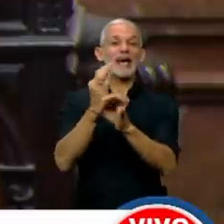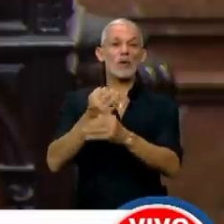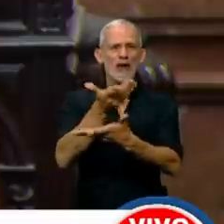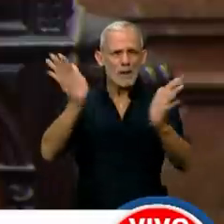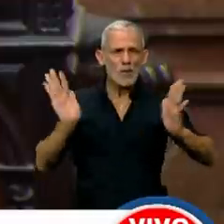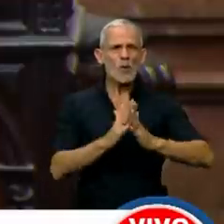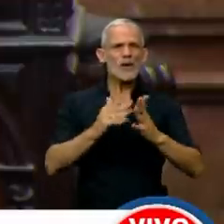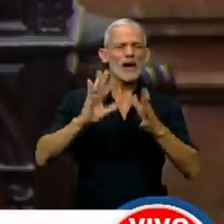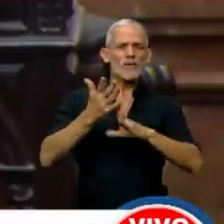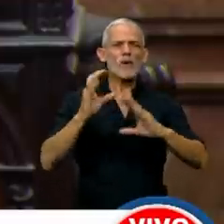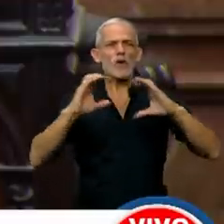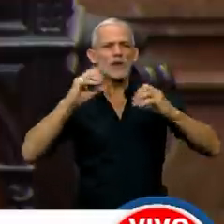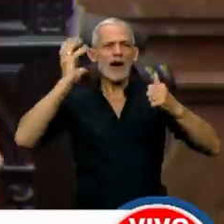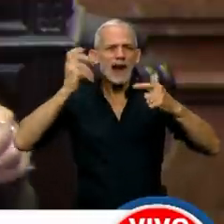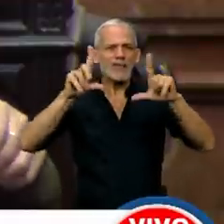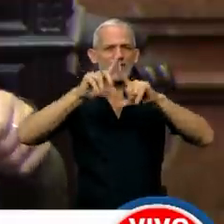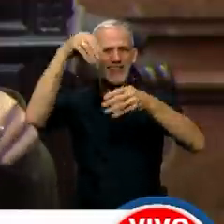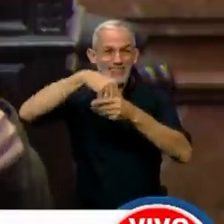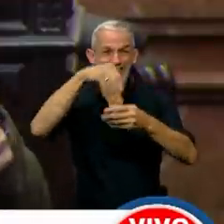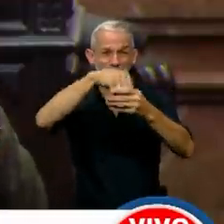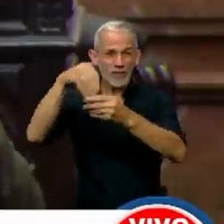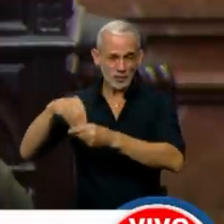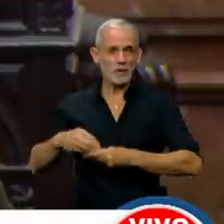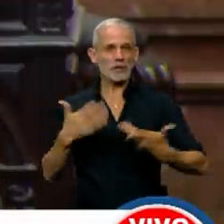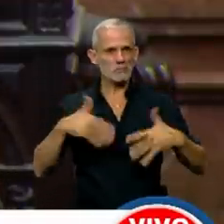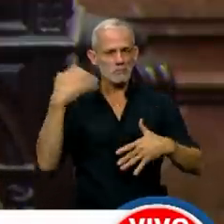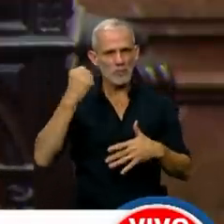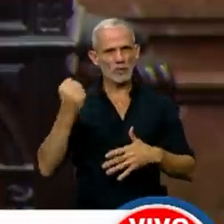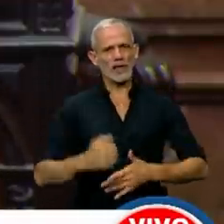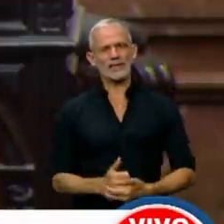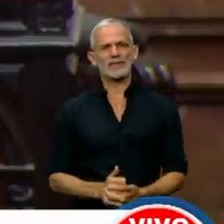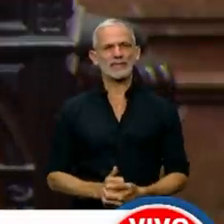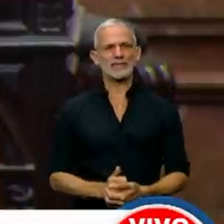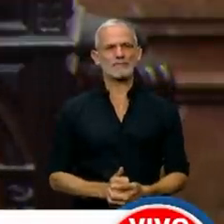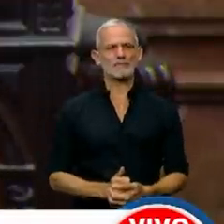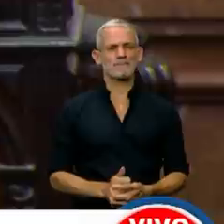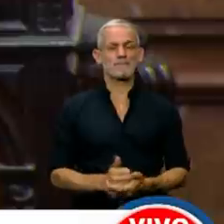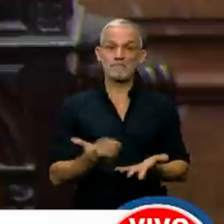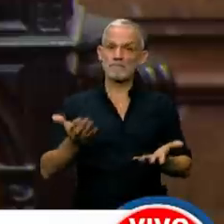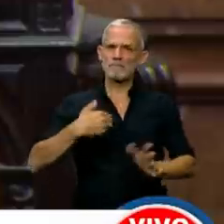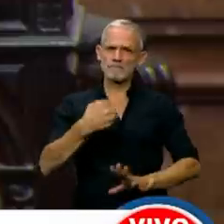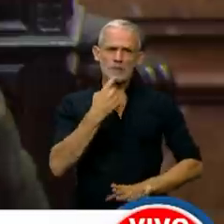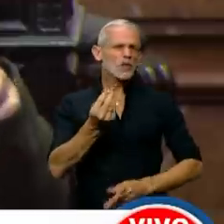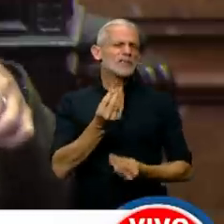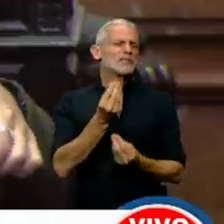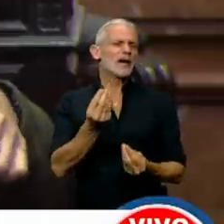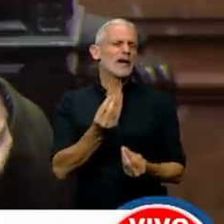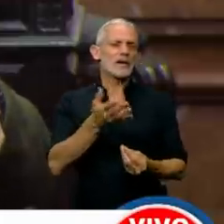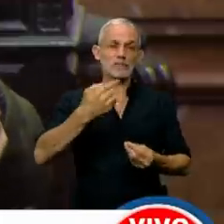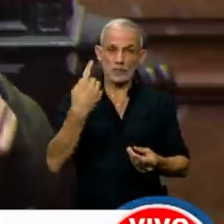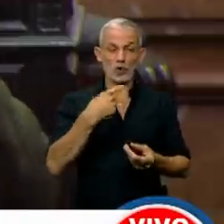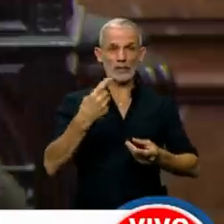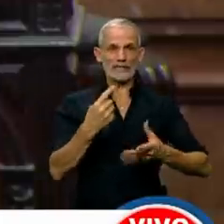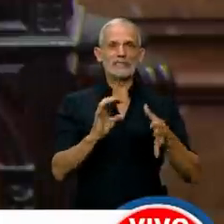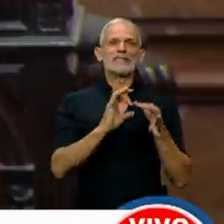públicas muy importante pero decía que estamos